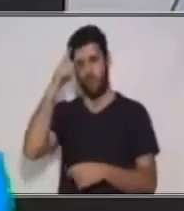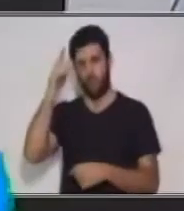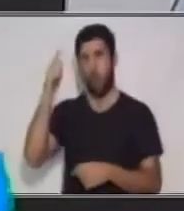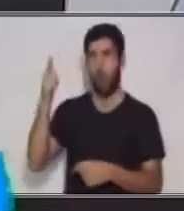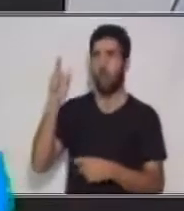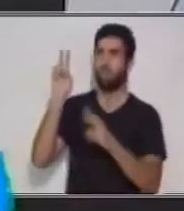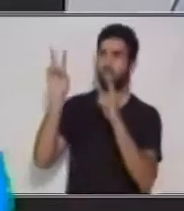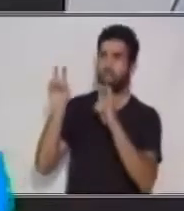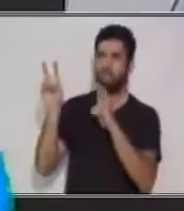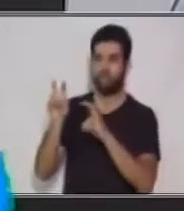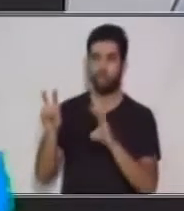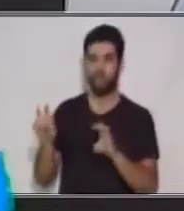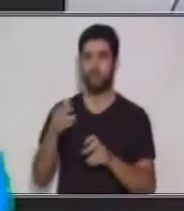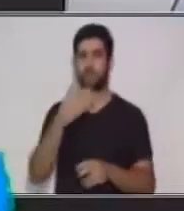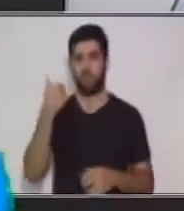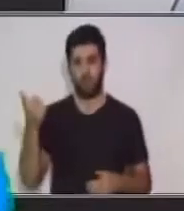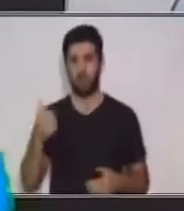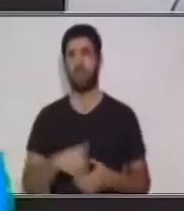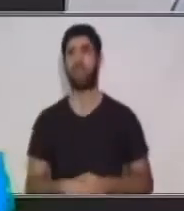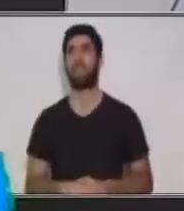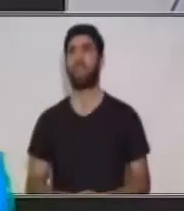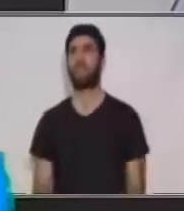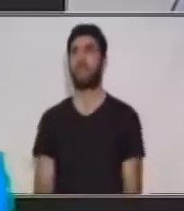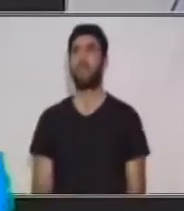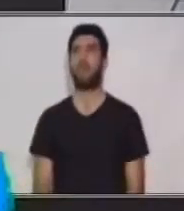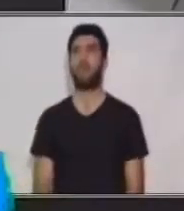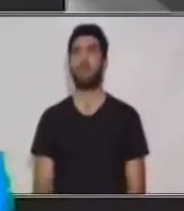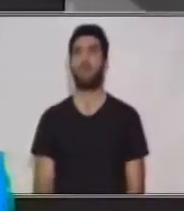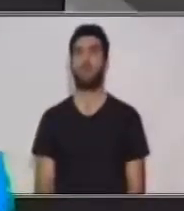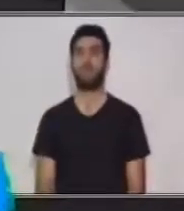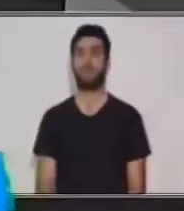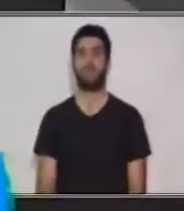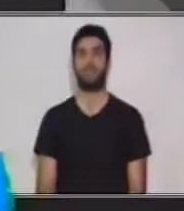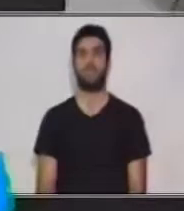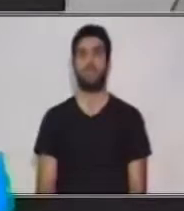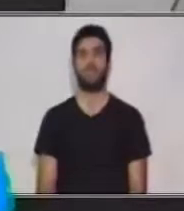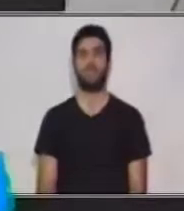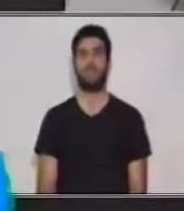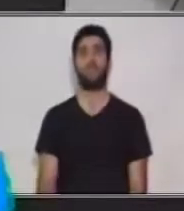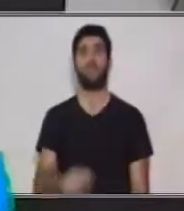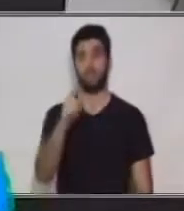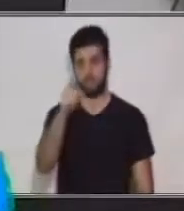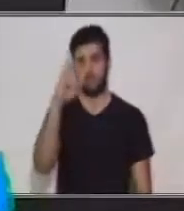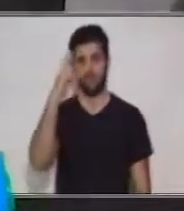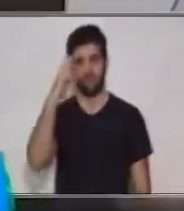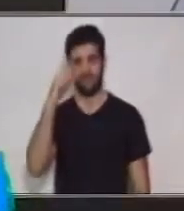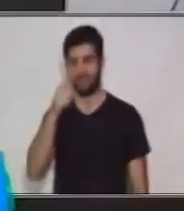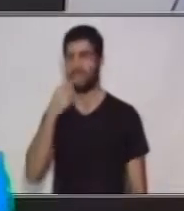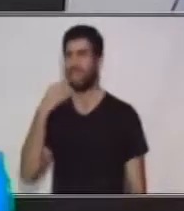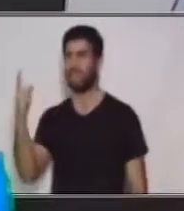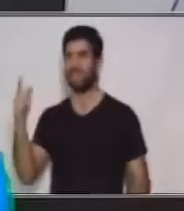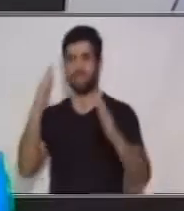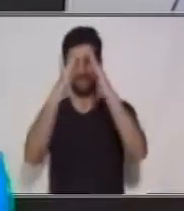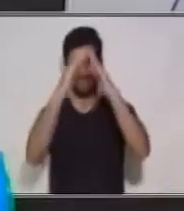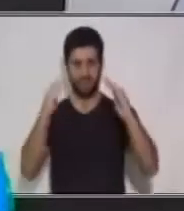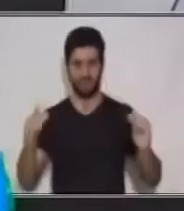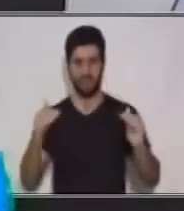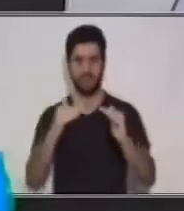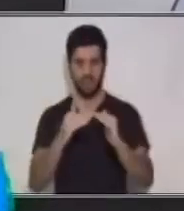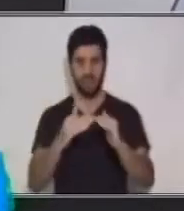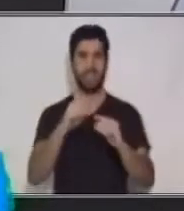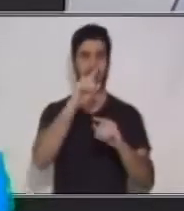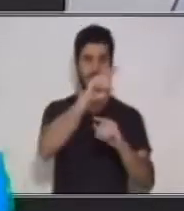acuerdo? Muy bien, entonces, si dice acá en nuestra definición del triángulo equilátero que todos los